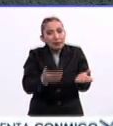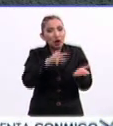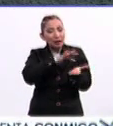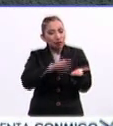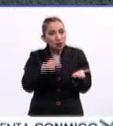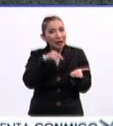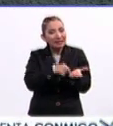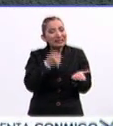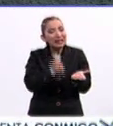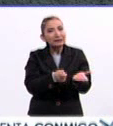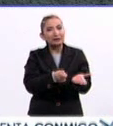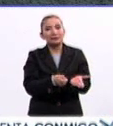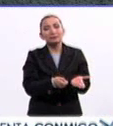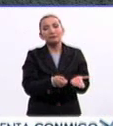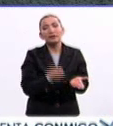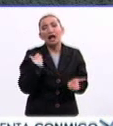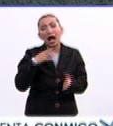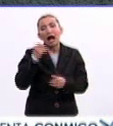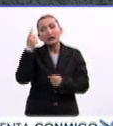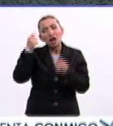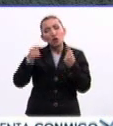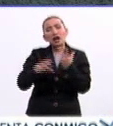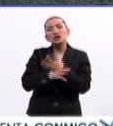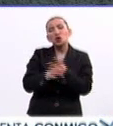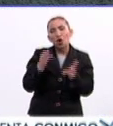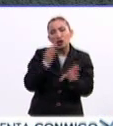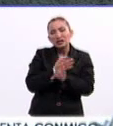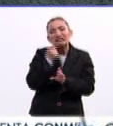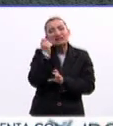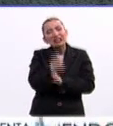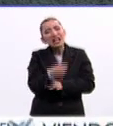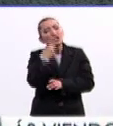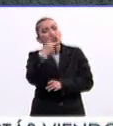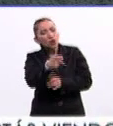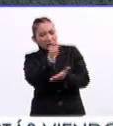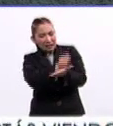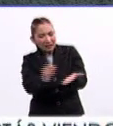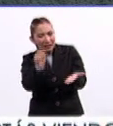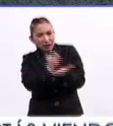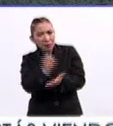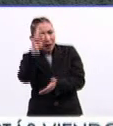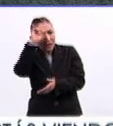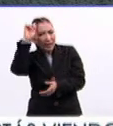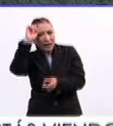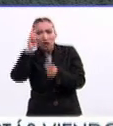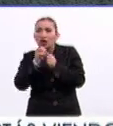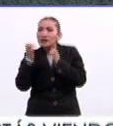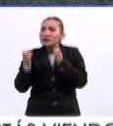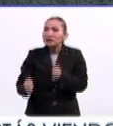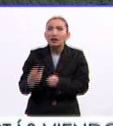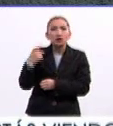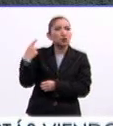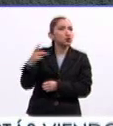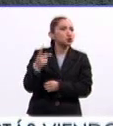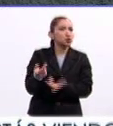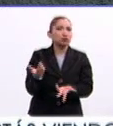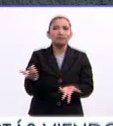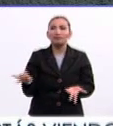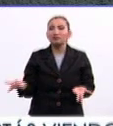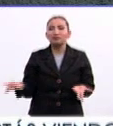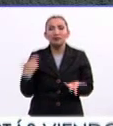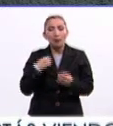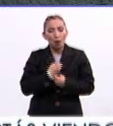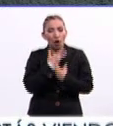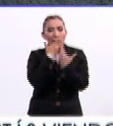muchos misterios sorjuaninos. ¿Dónde están sus manuscritos en Madrid? ¿Dónde quedaron los poemas que ella envió a